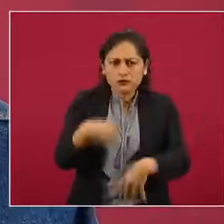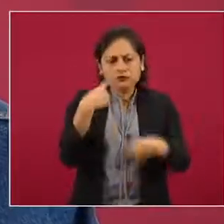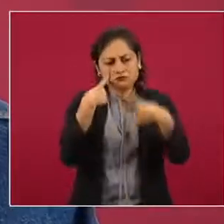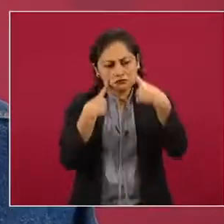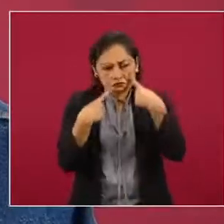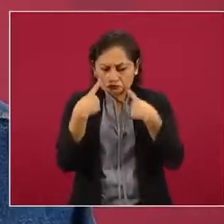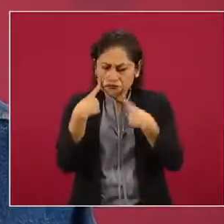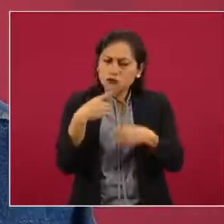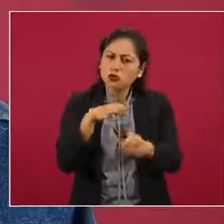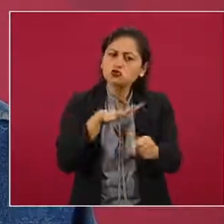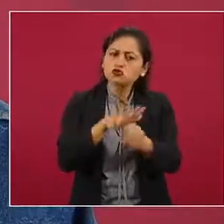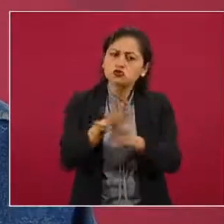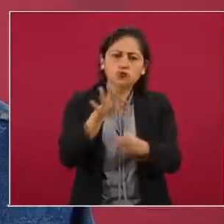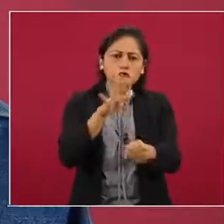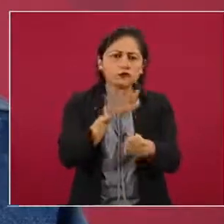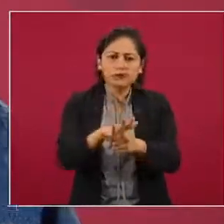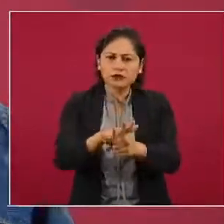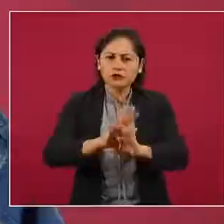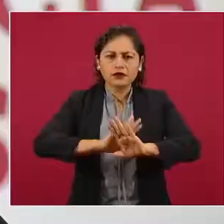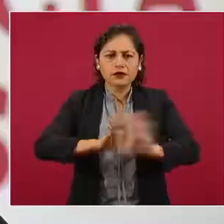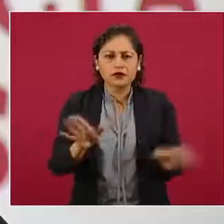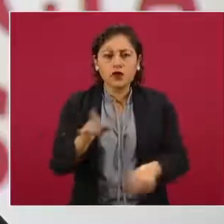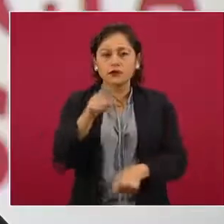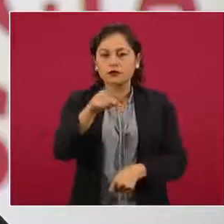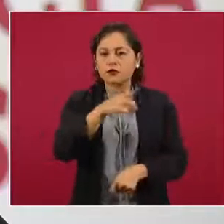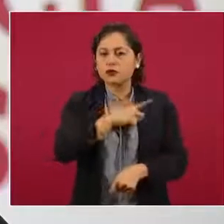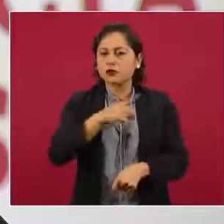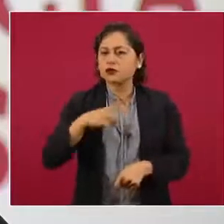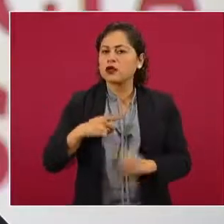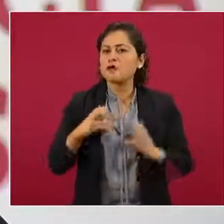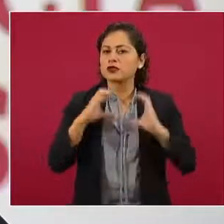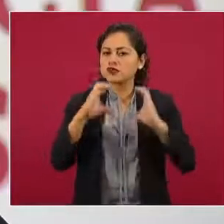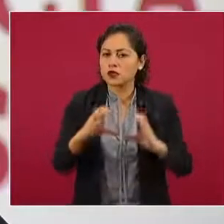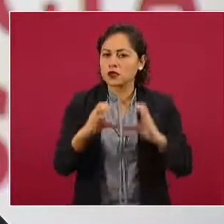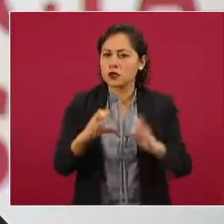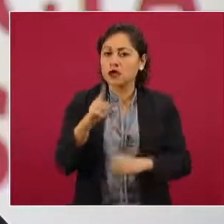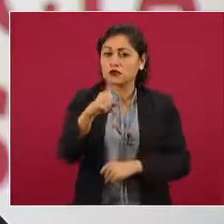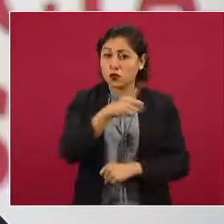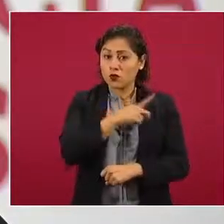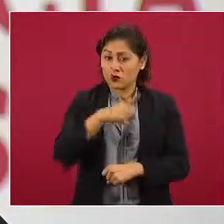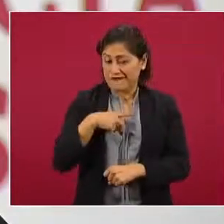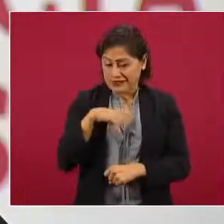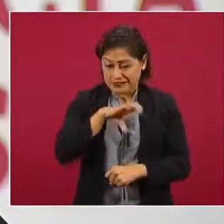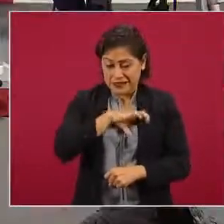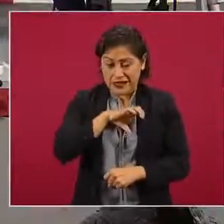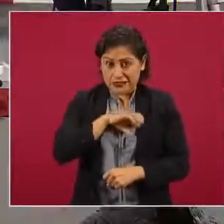quiérete, pero no disfrutes sintiendo lástima de ti mismo.